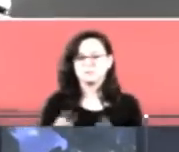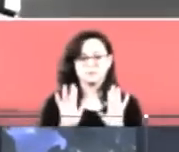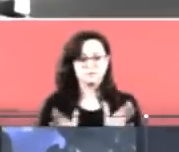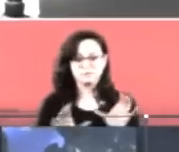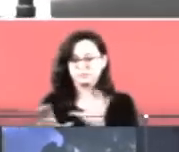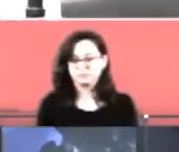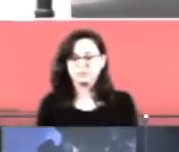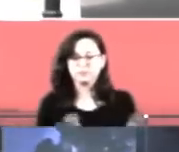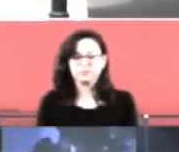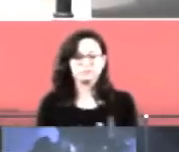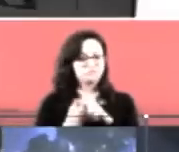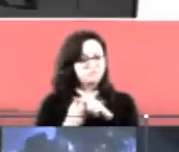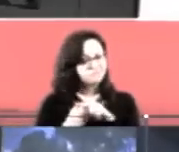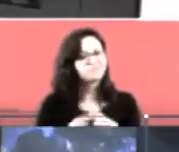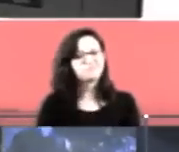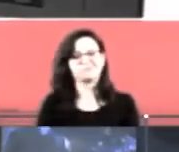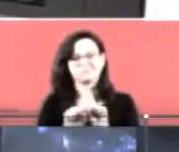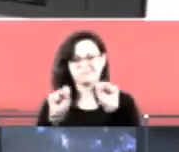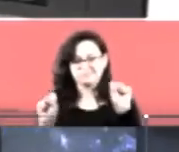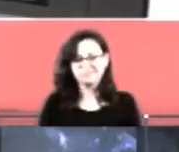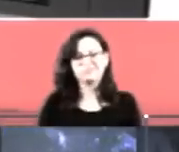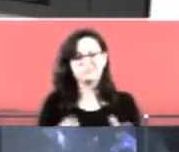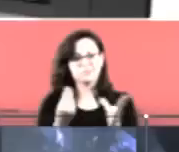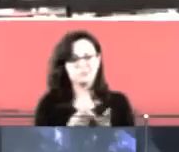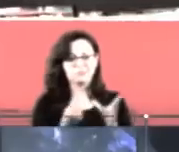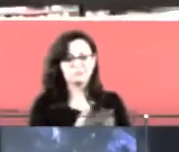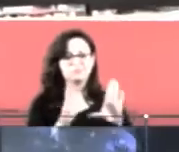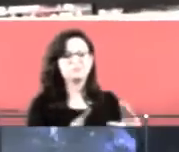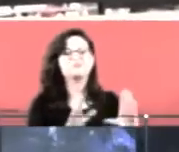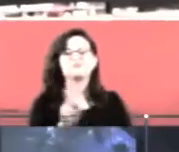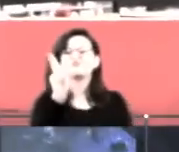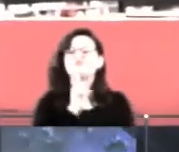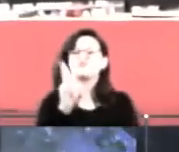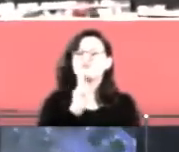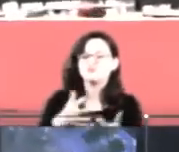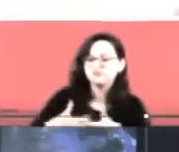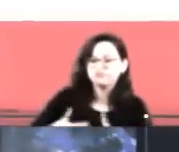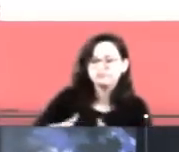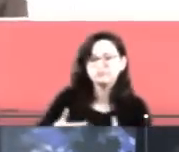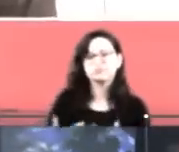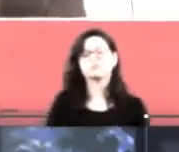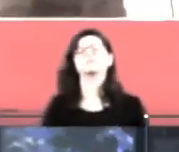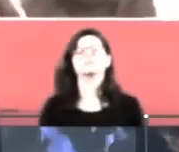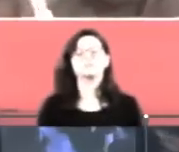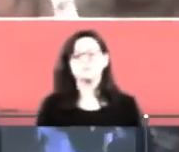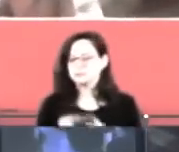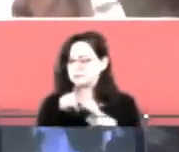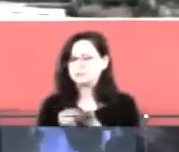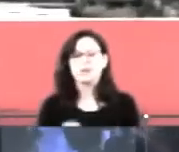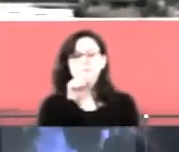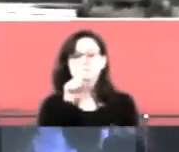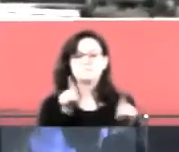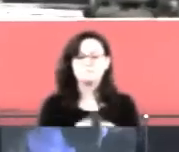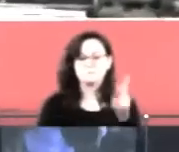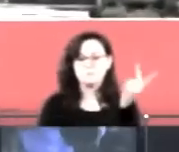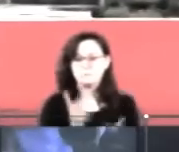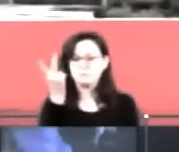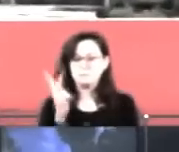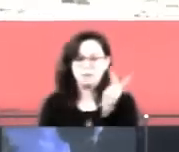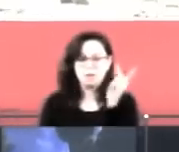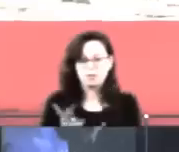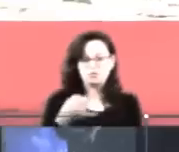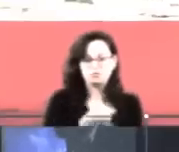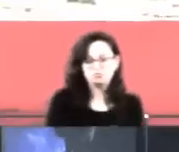la refinería. Hubo una que nos daba en 14.500 millones de dólares y nos la entregaban en el 2026, solo la